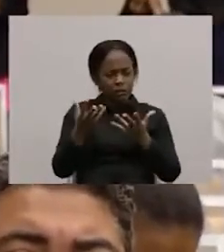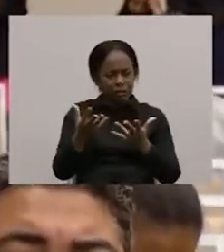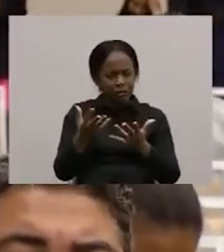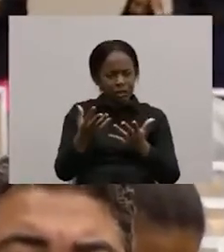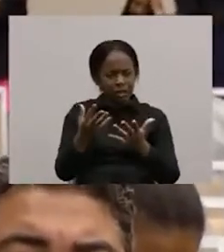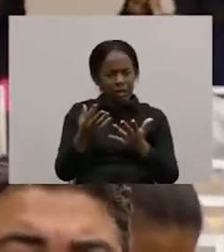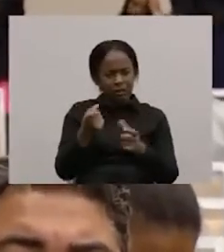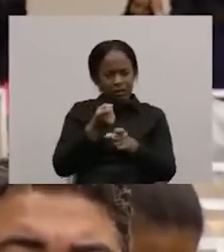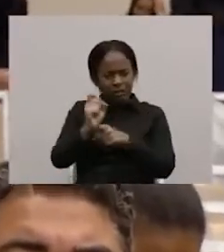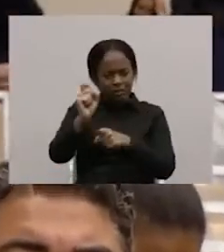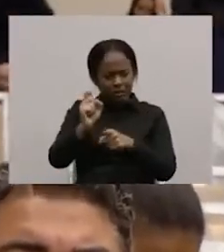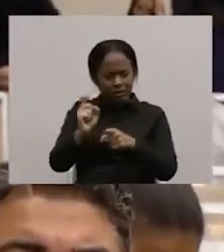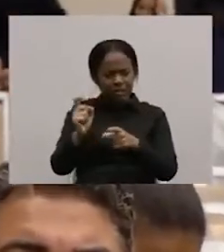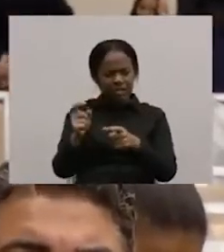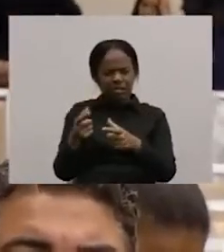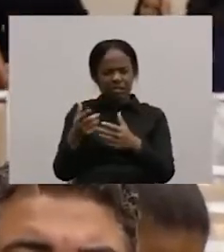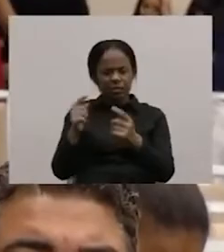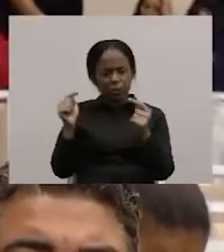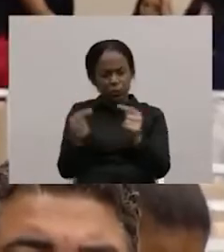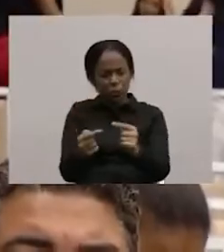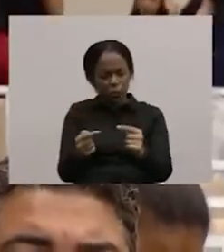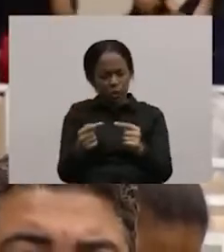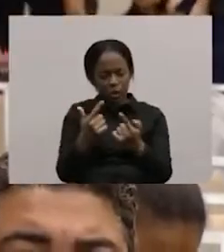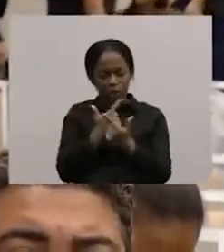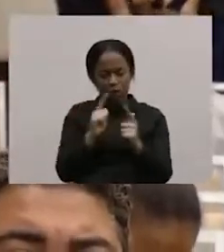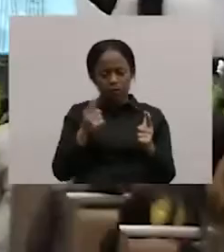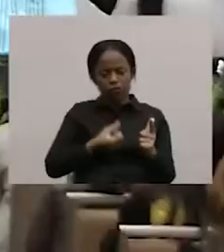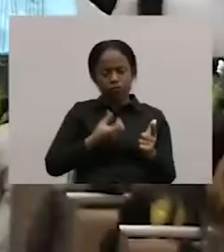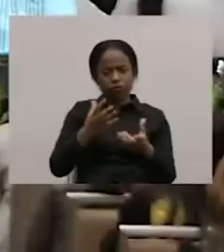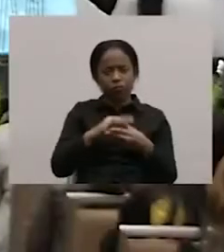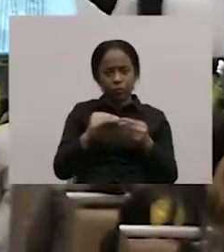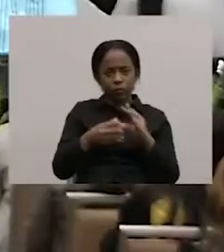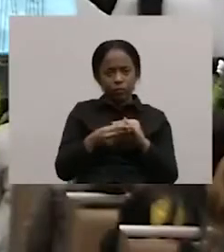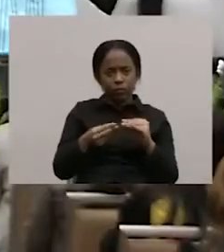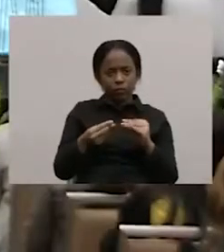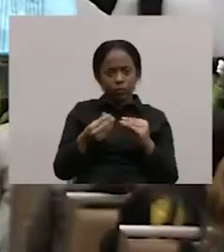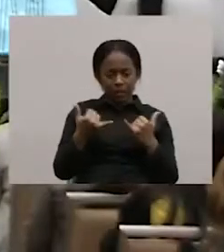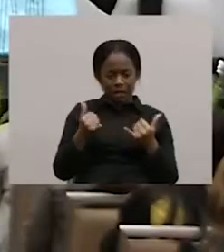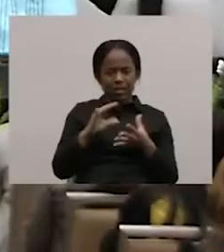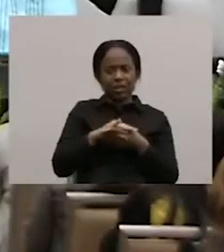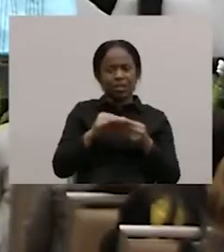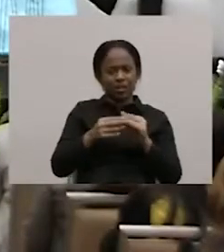de expresión de la que hemos estado conversando esta mañana. Muchas gracias.